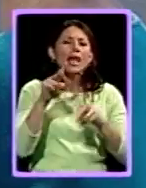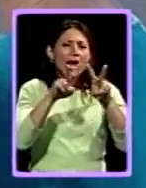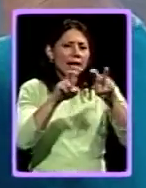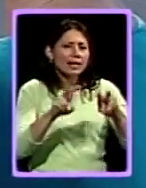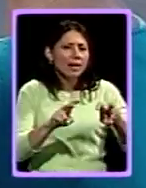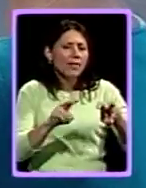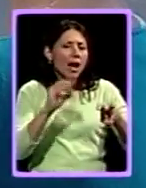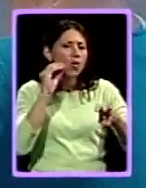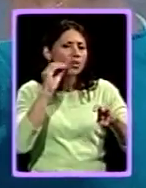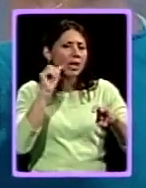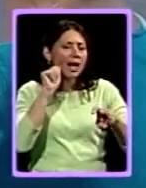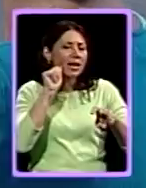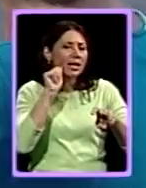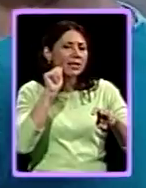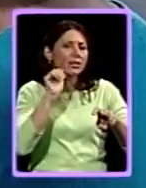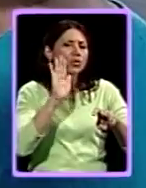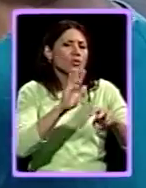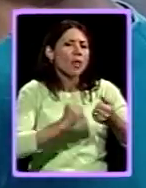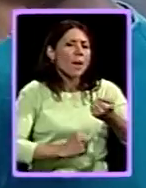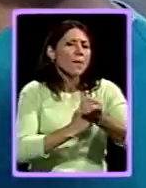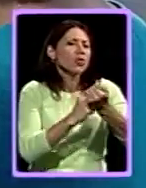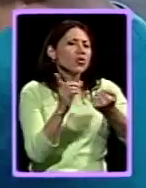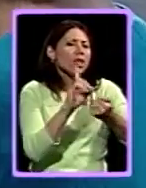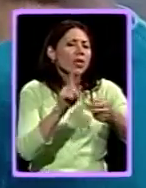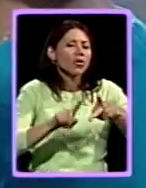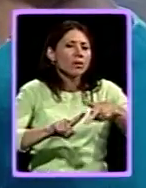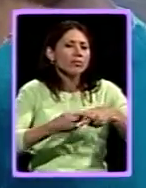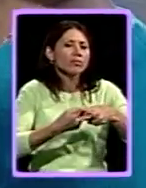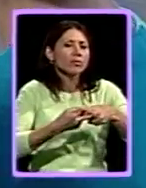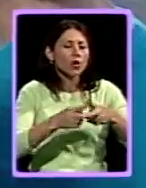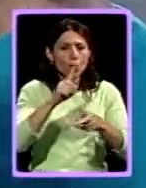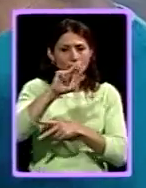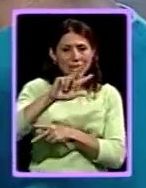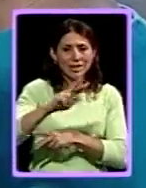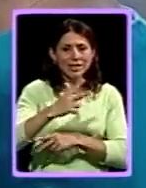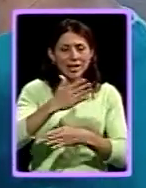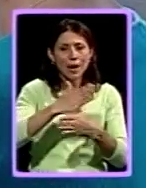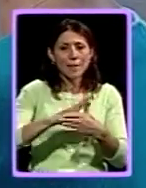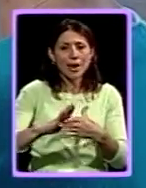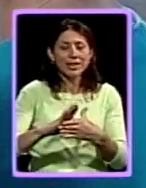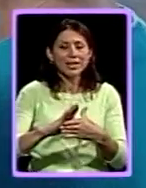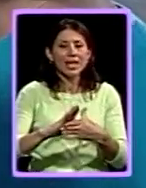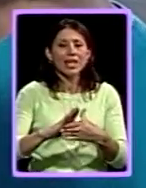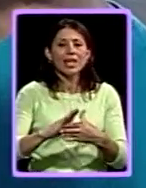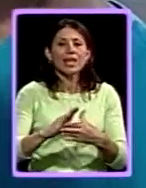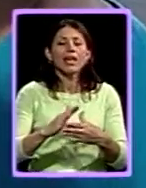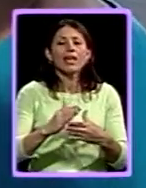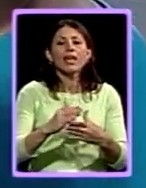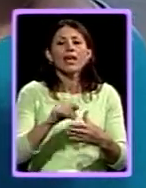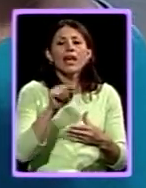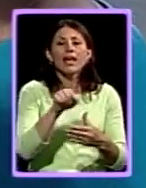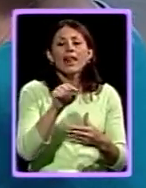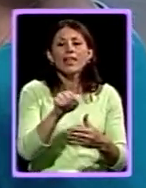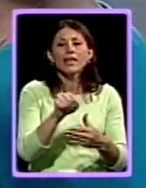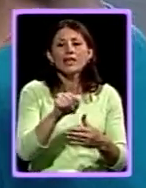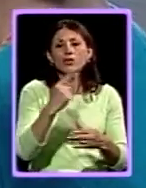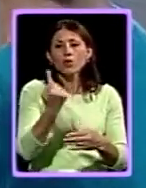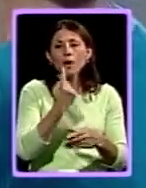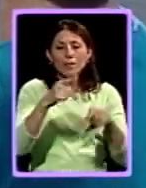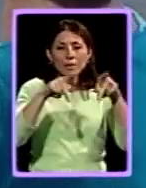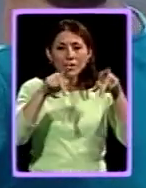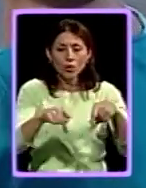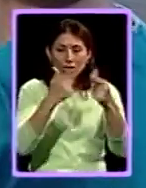dónde proviene? Apenas una tercera parte venía de sus partidarios, o sea, de los